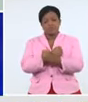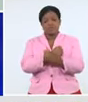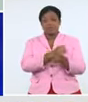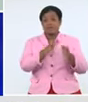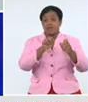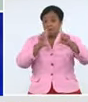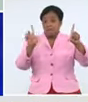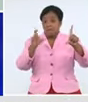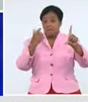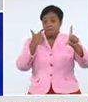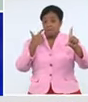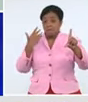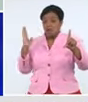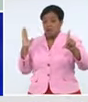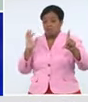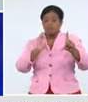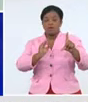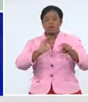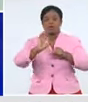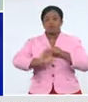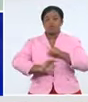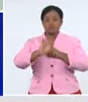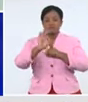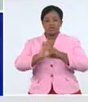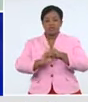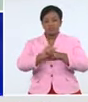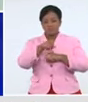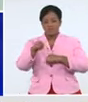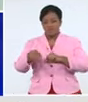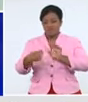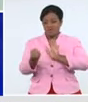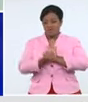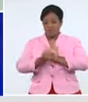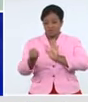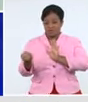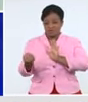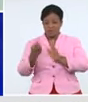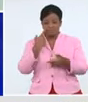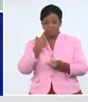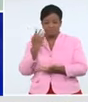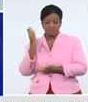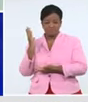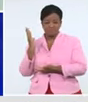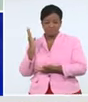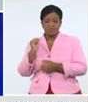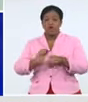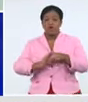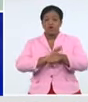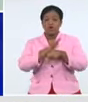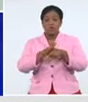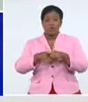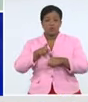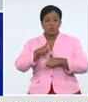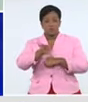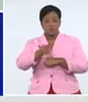incidencia, de la tasa de incidencia de casos confirmados por COVID-19 en los últimos 15